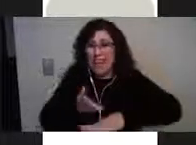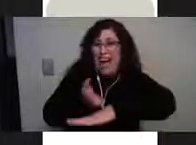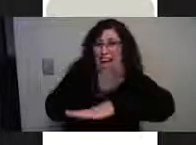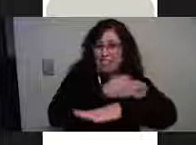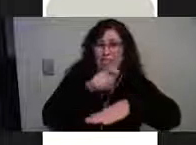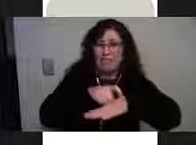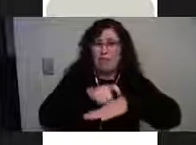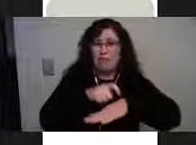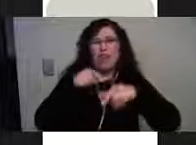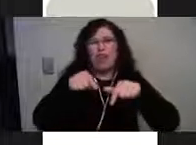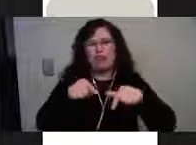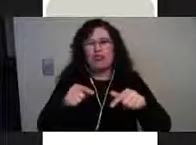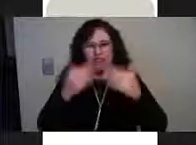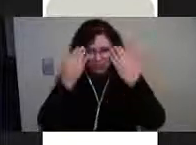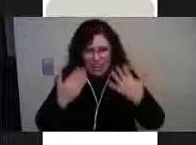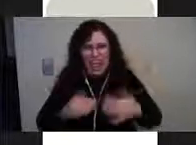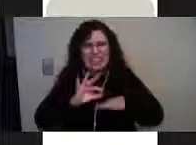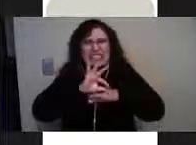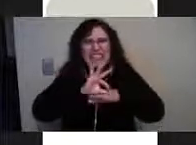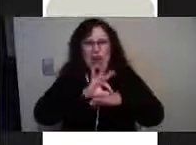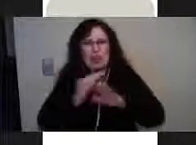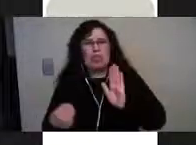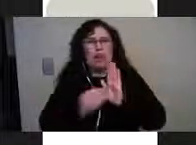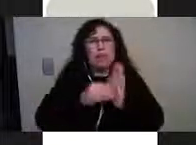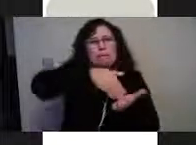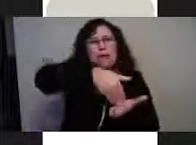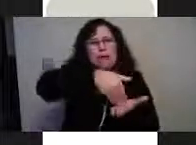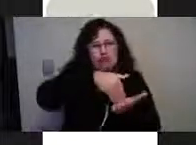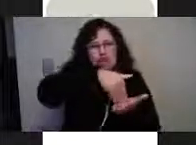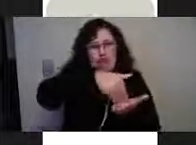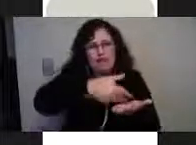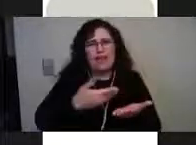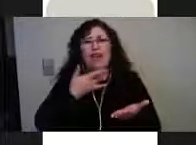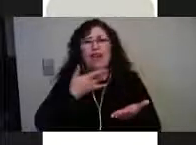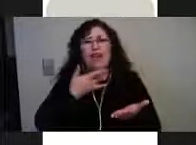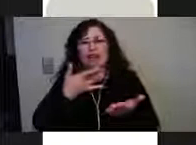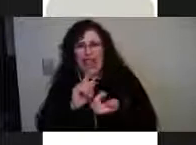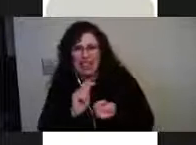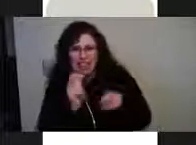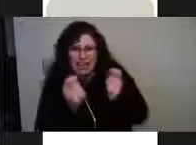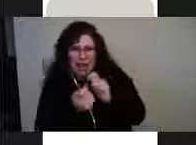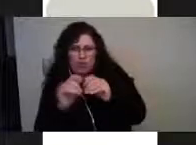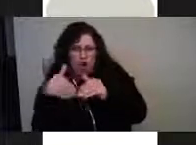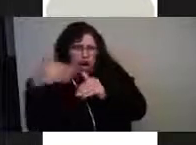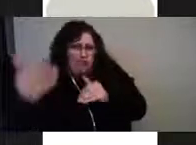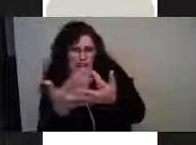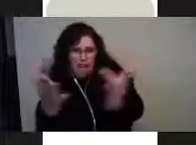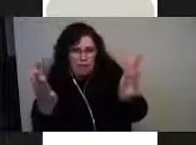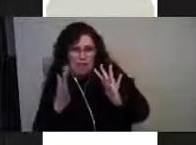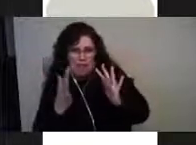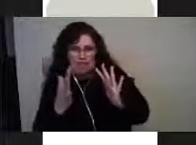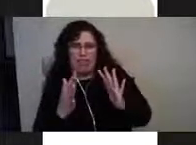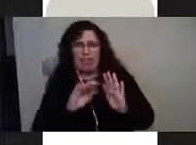mayor vulnerabilidad frente a cualquier cambio que pudiese ocurrir externo, ¿cierto? Que va a significar